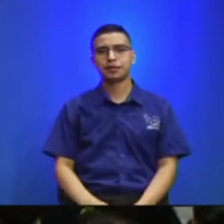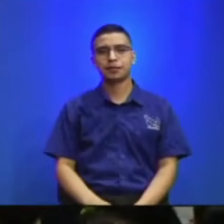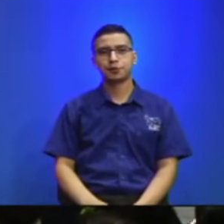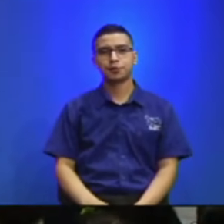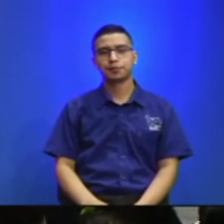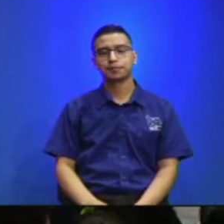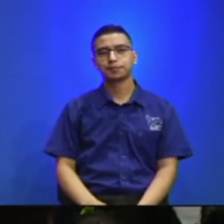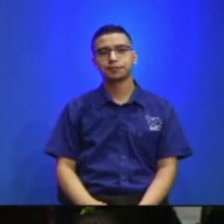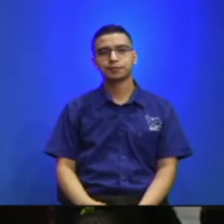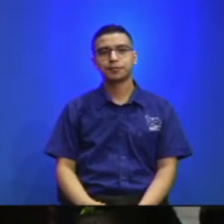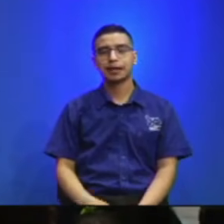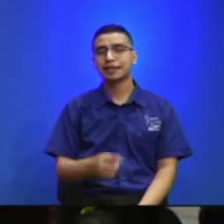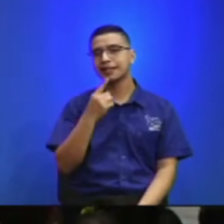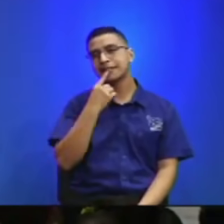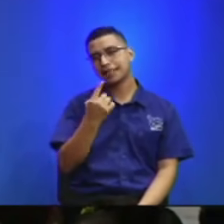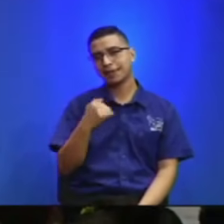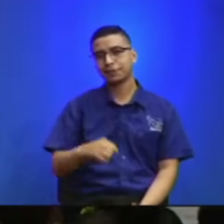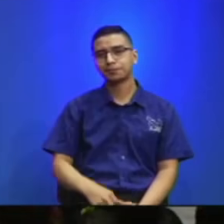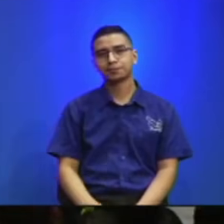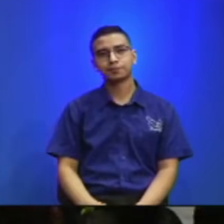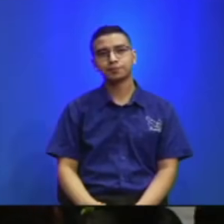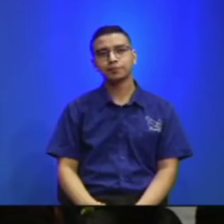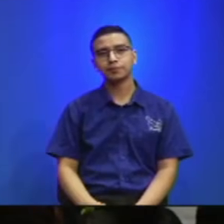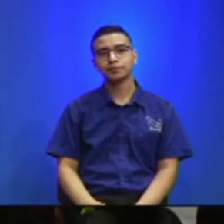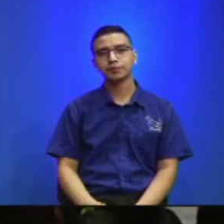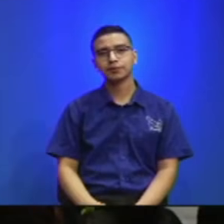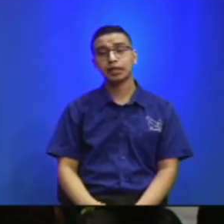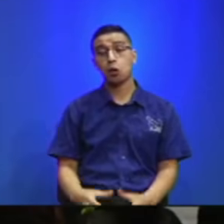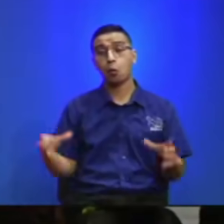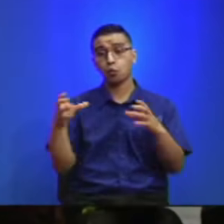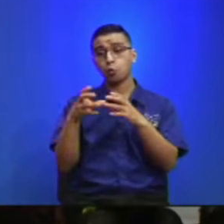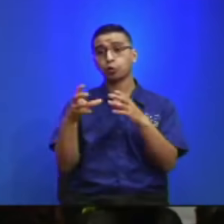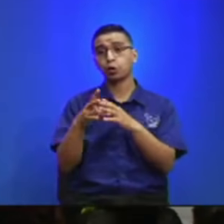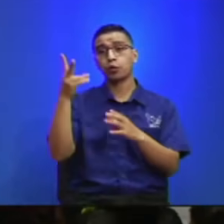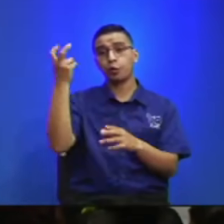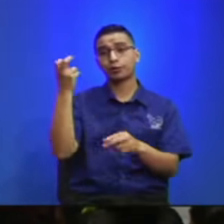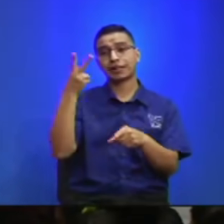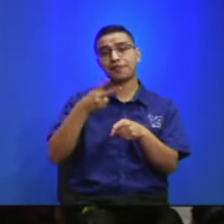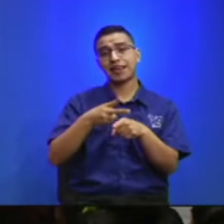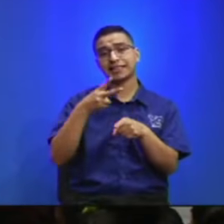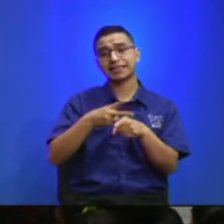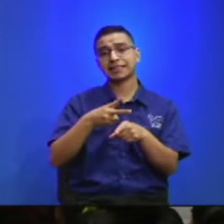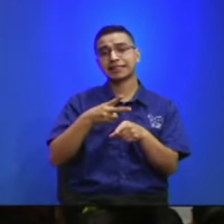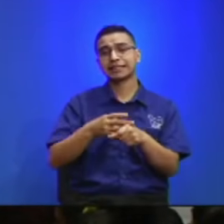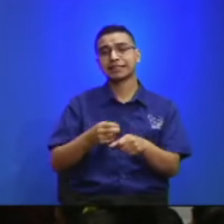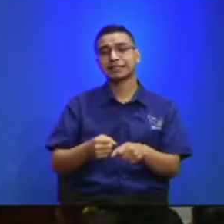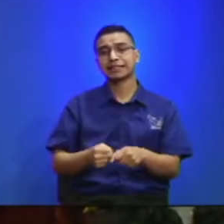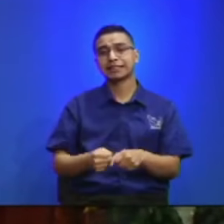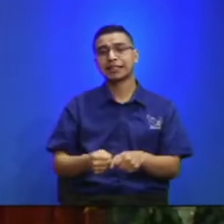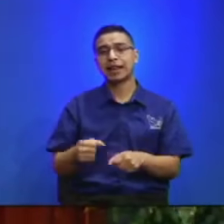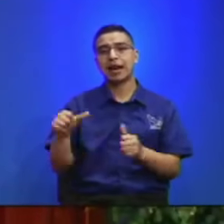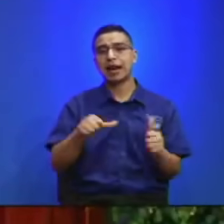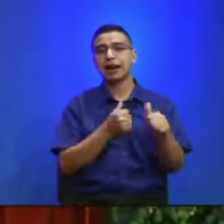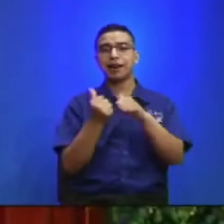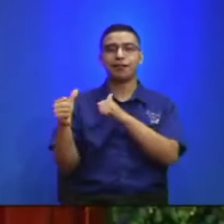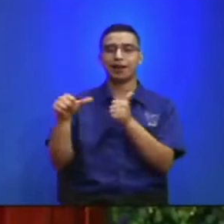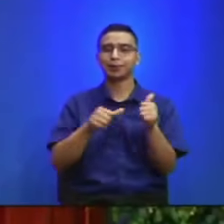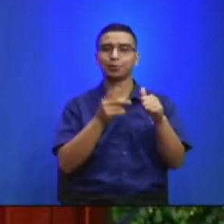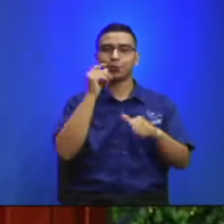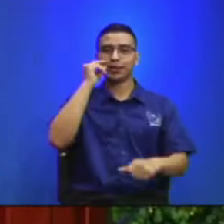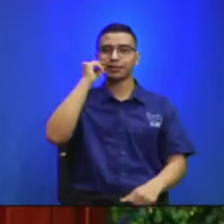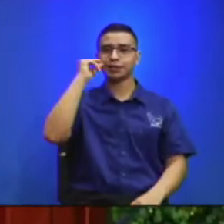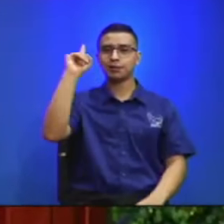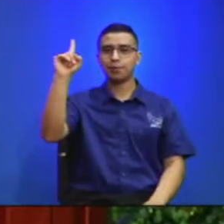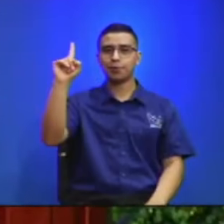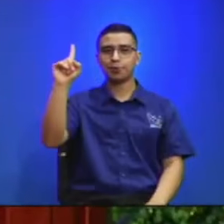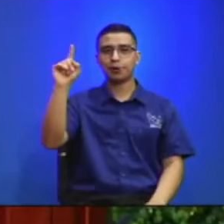saben los muchachos que decía estamos juntos otra vez alabando al señor